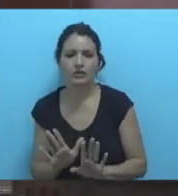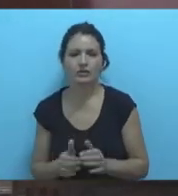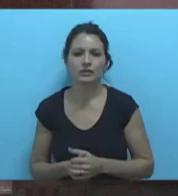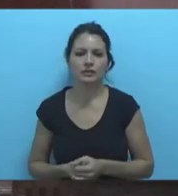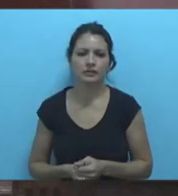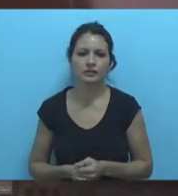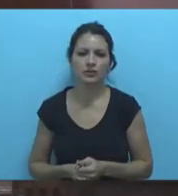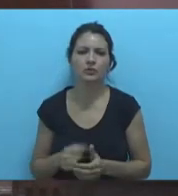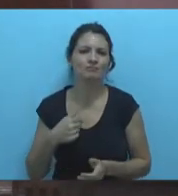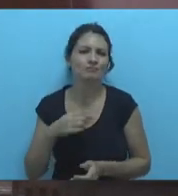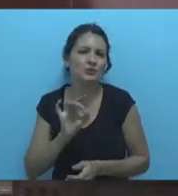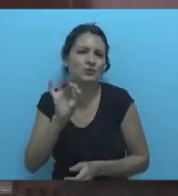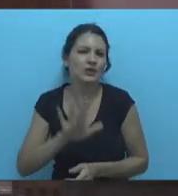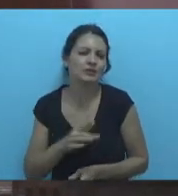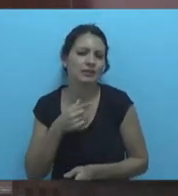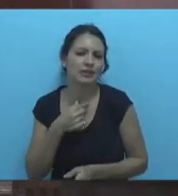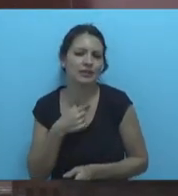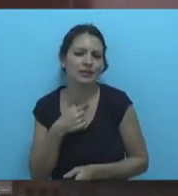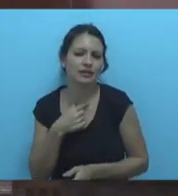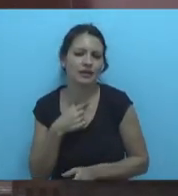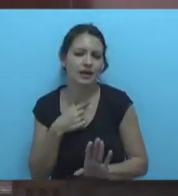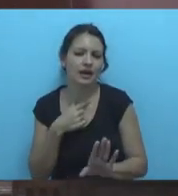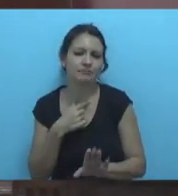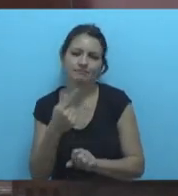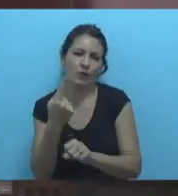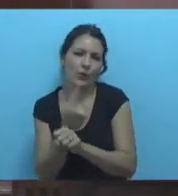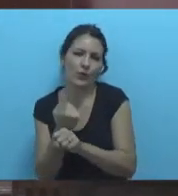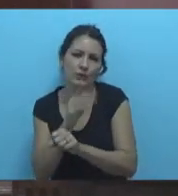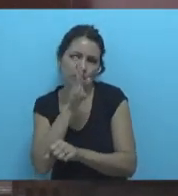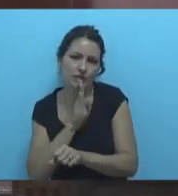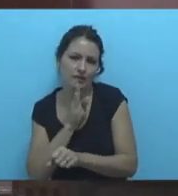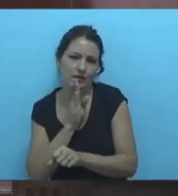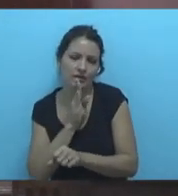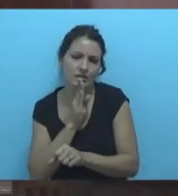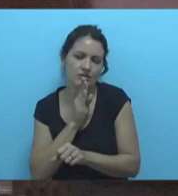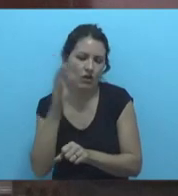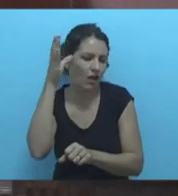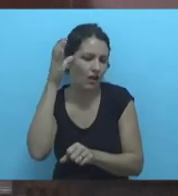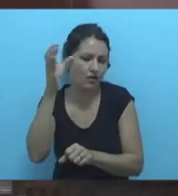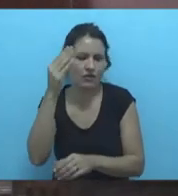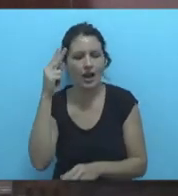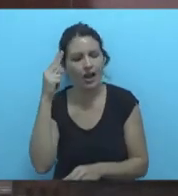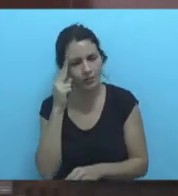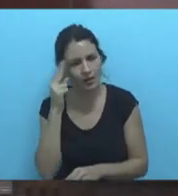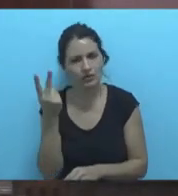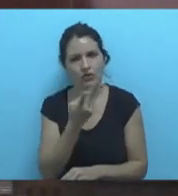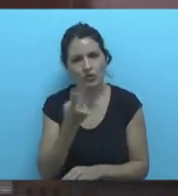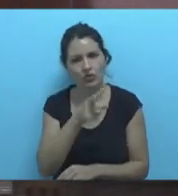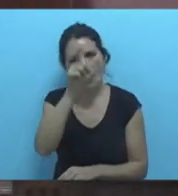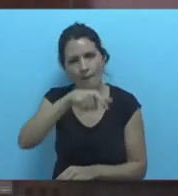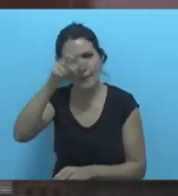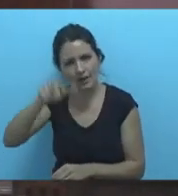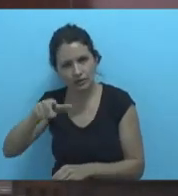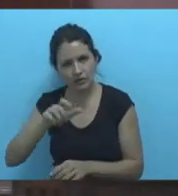bueno, además quería solicitar al cuerpo hacer un minuto de silencio en ambos casos para poder homenajear a las dos